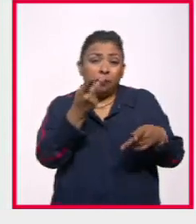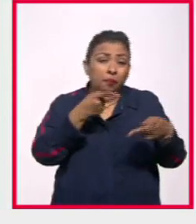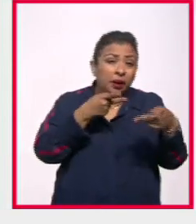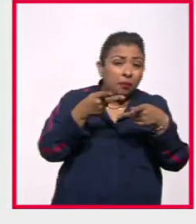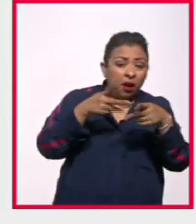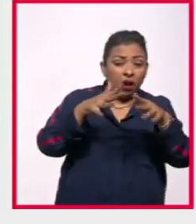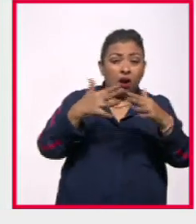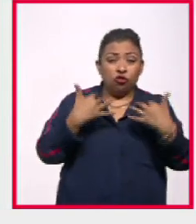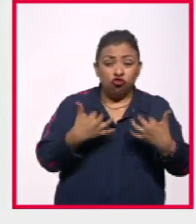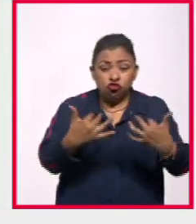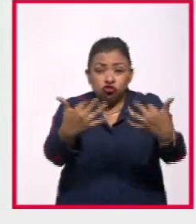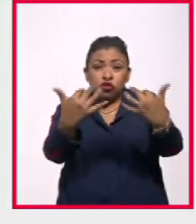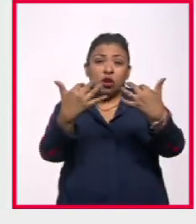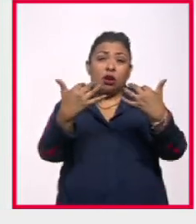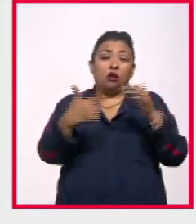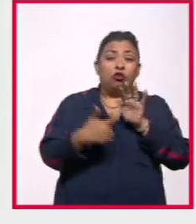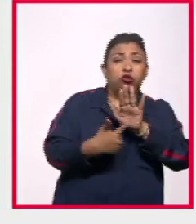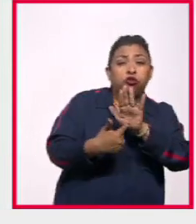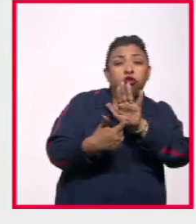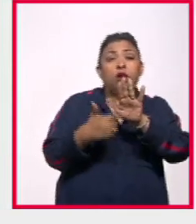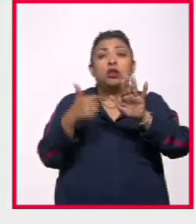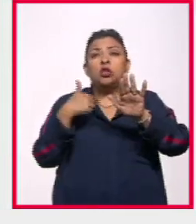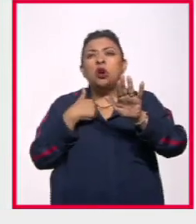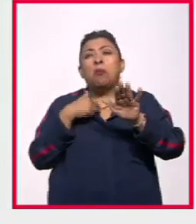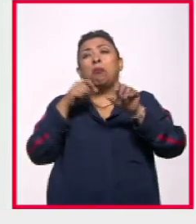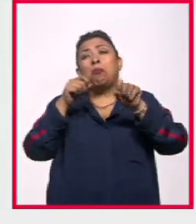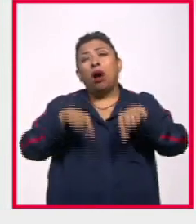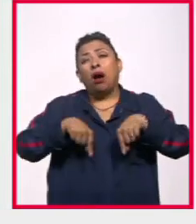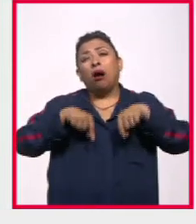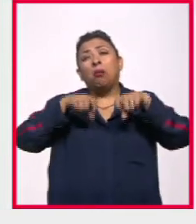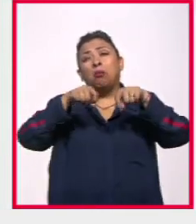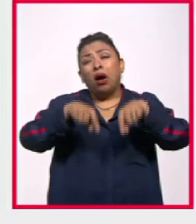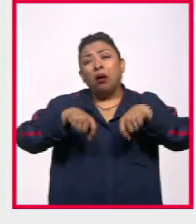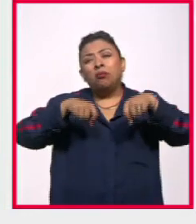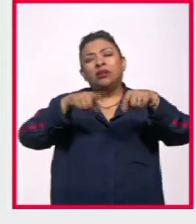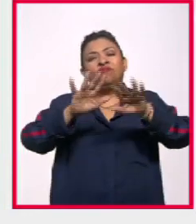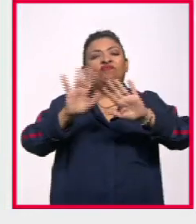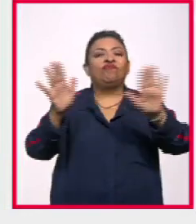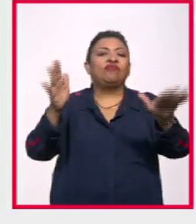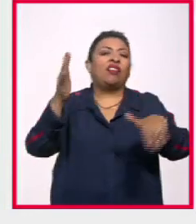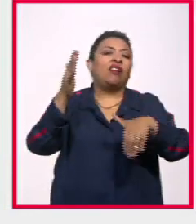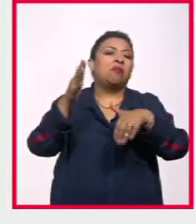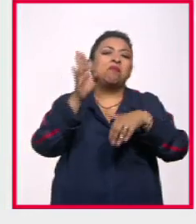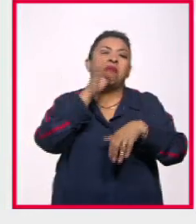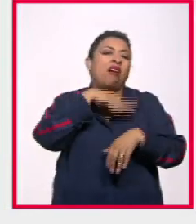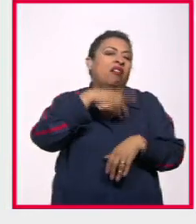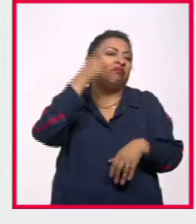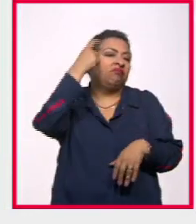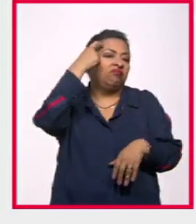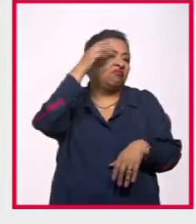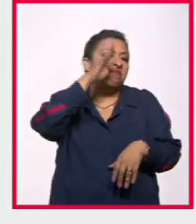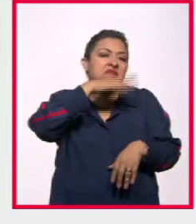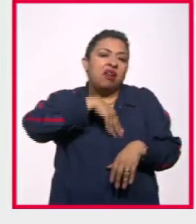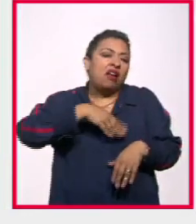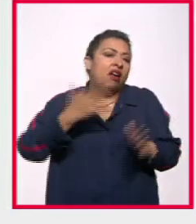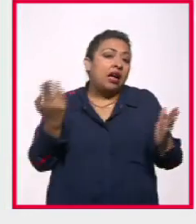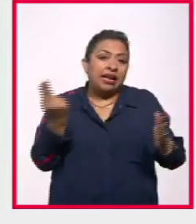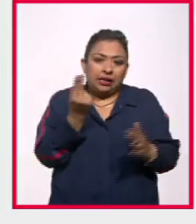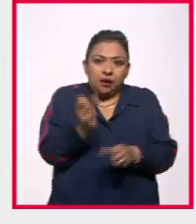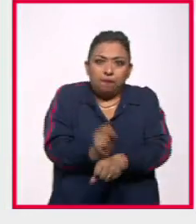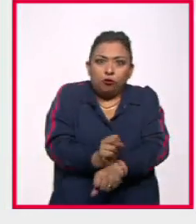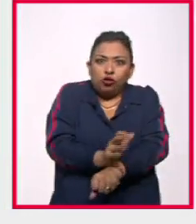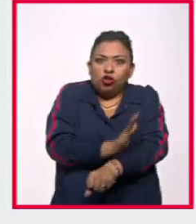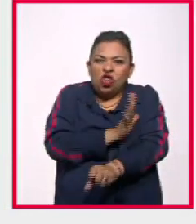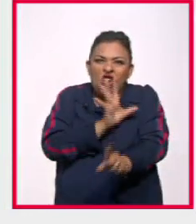y tienes que esperar de todos tus shows lo mismo, tú acabas arruinado de la cabeza. Necesito la emoción